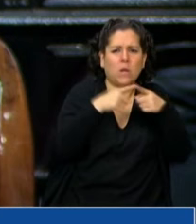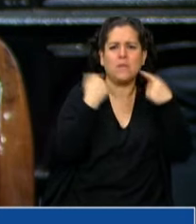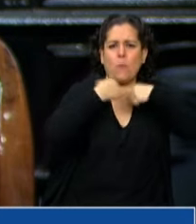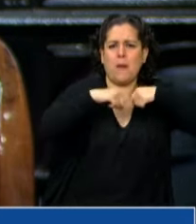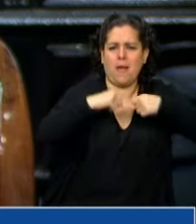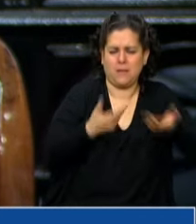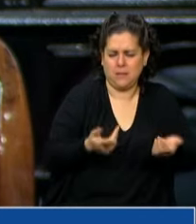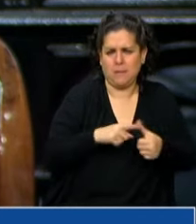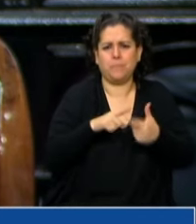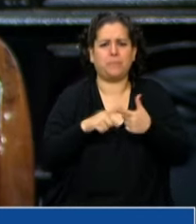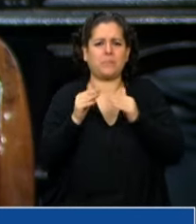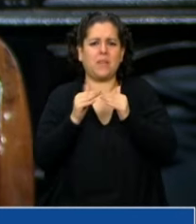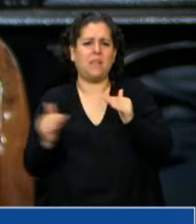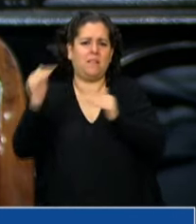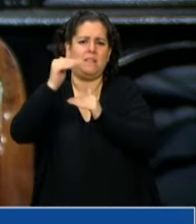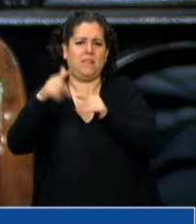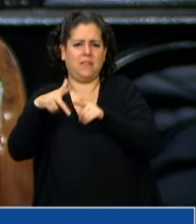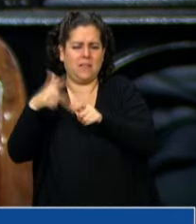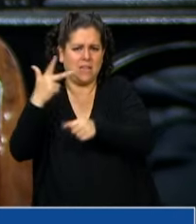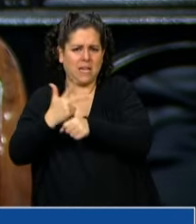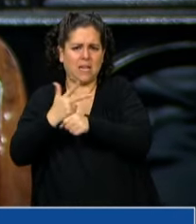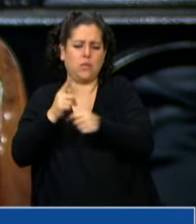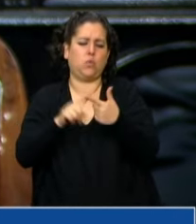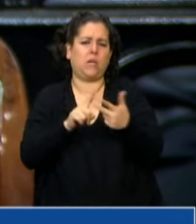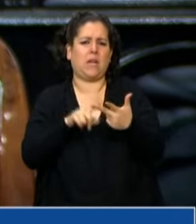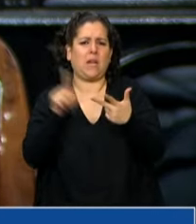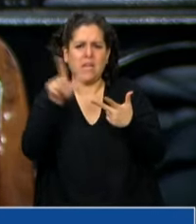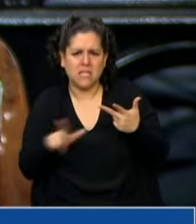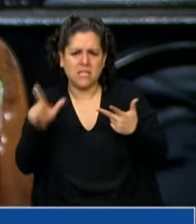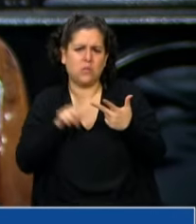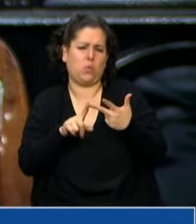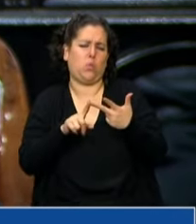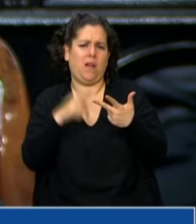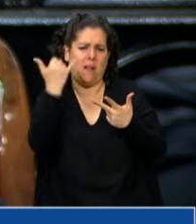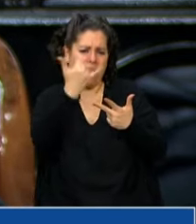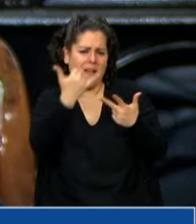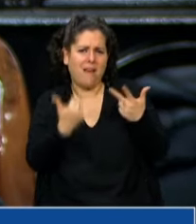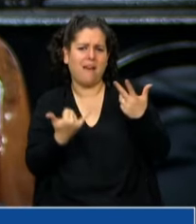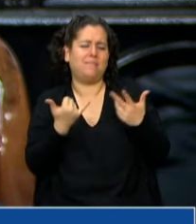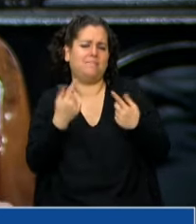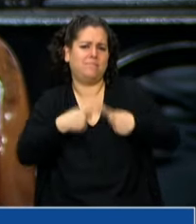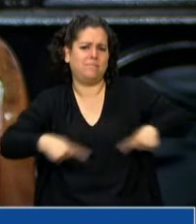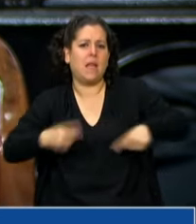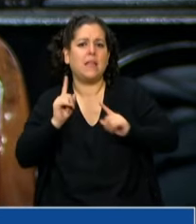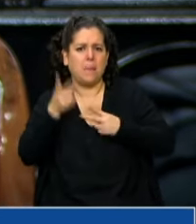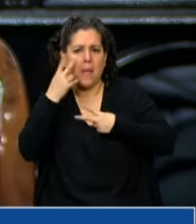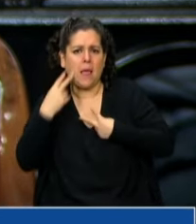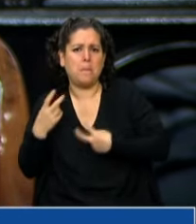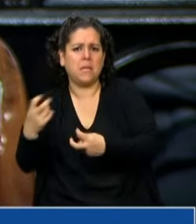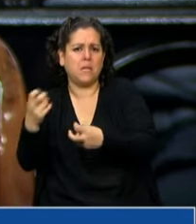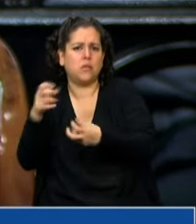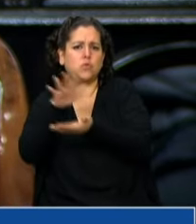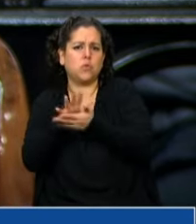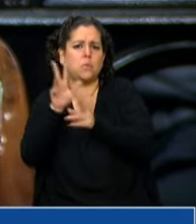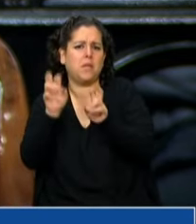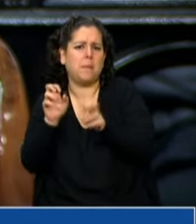profesionalizante, tecnicaturas, licenciaturas, y tiene la posibilidad de desarrollar investigación vinculada